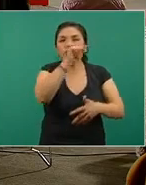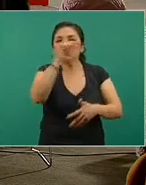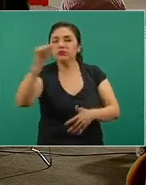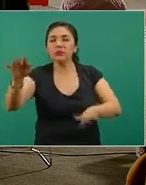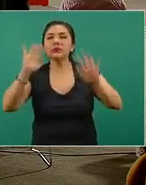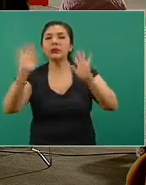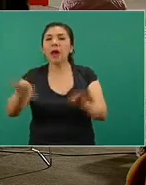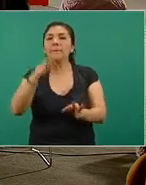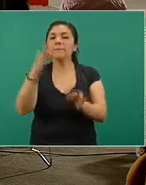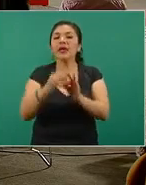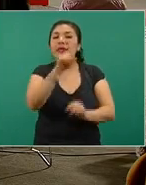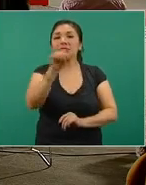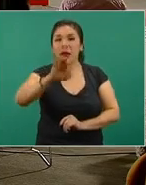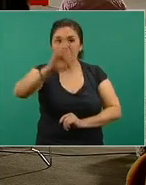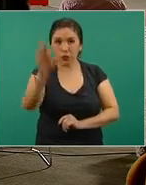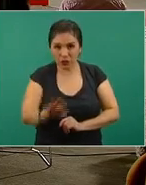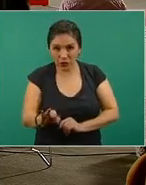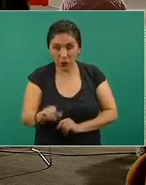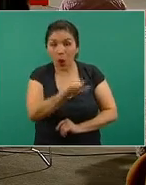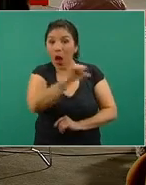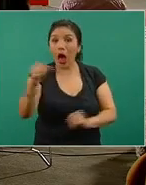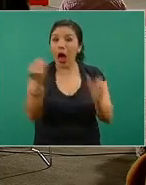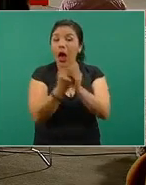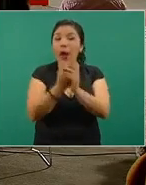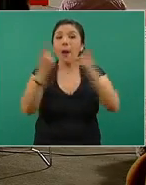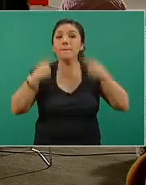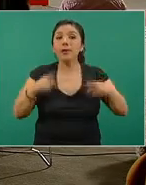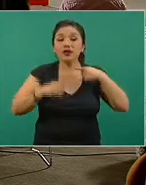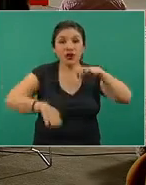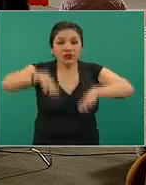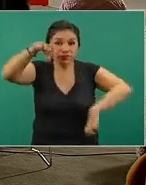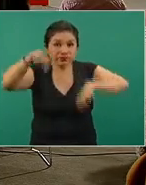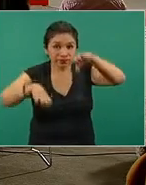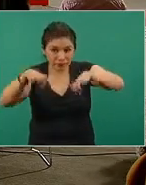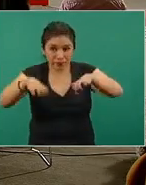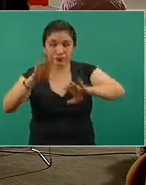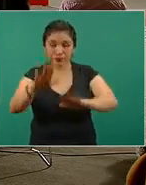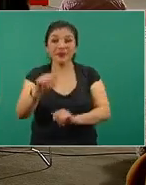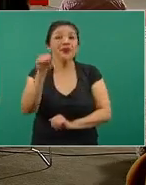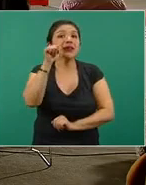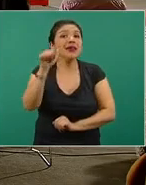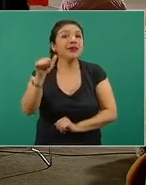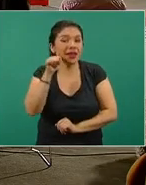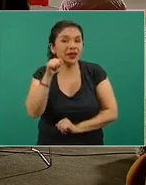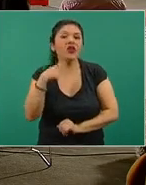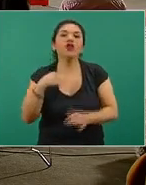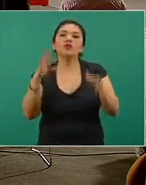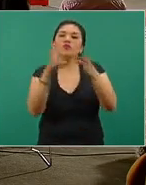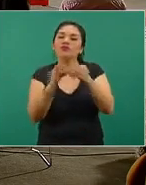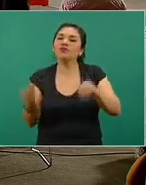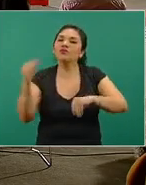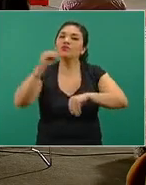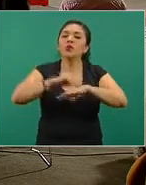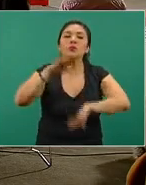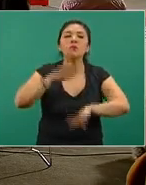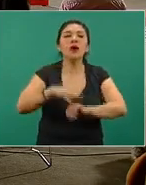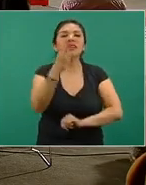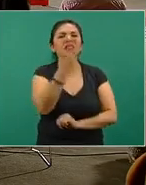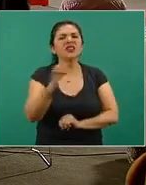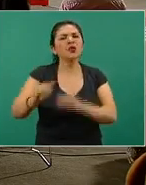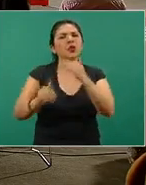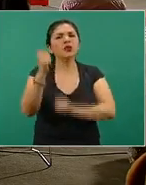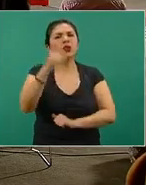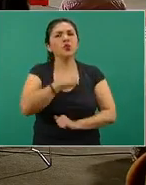la cobertura al 100% de las personas adultas mayores. Ayer presenté una actualización porque se agregaron 311 municipios